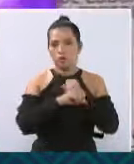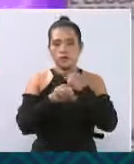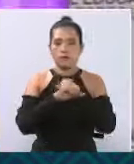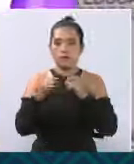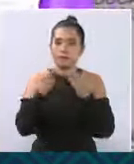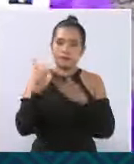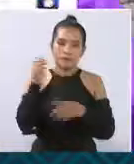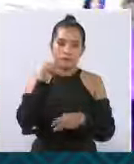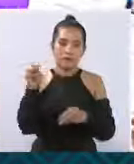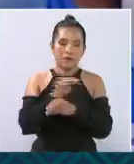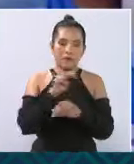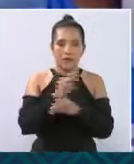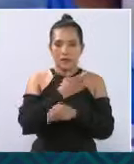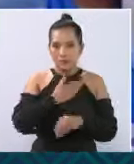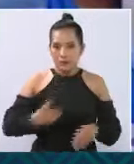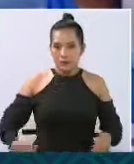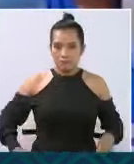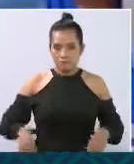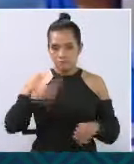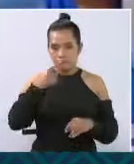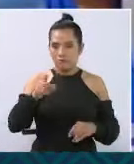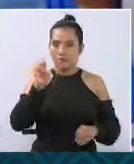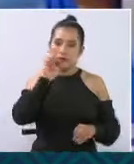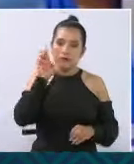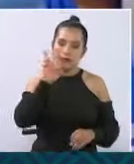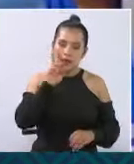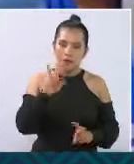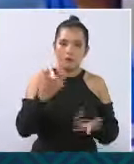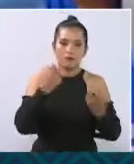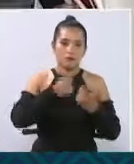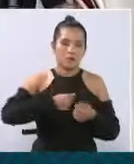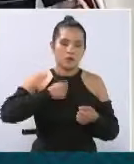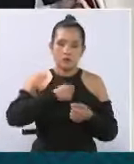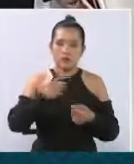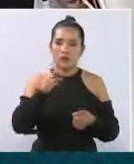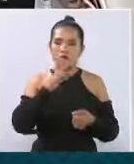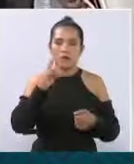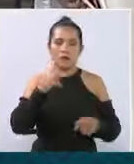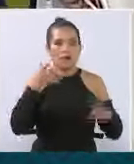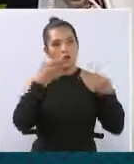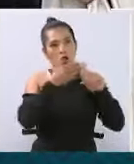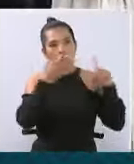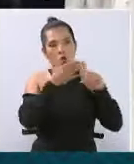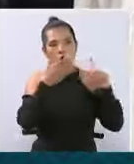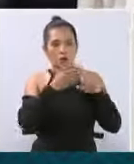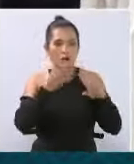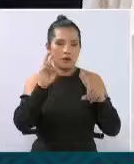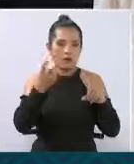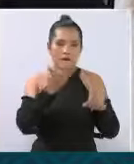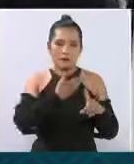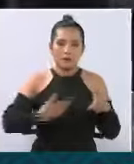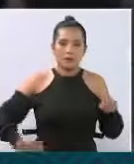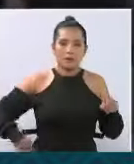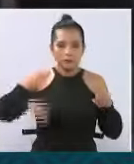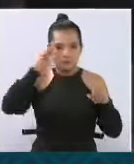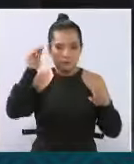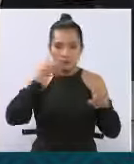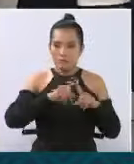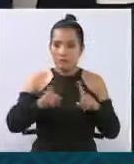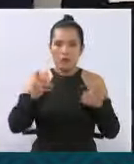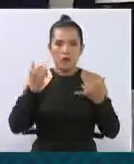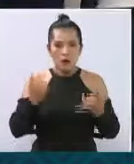de la Presidencia lamentó que el expresidente Evo Morales no solo se dedique a atacar la gestión del presidente Luis Arce Catacora, sino que